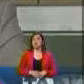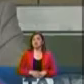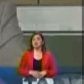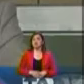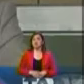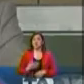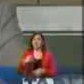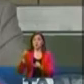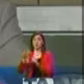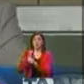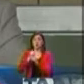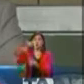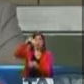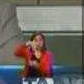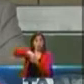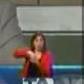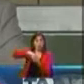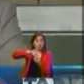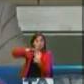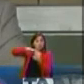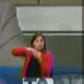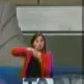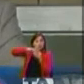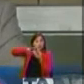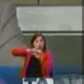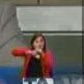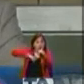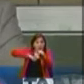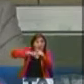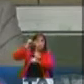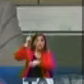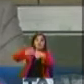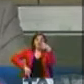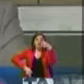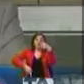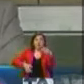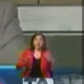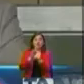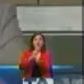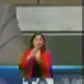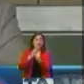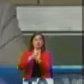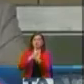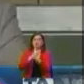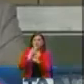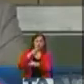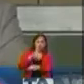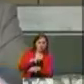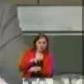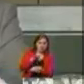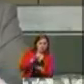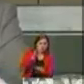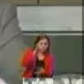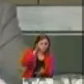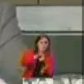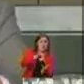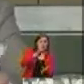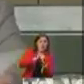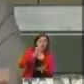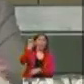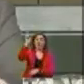Instituto Geográfico Militar, por lo que ningún funcionario de nuestra empresa ni del Consejo Electoral puede acceder al contacto